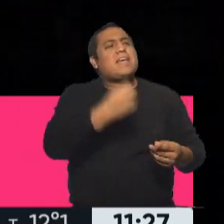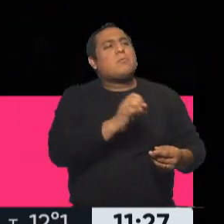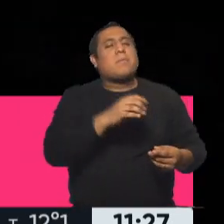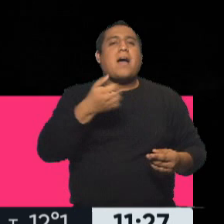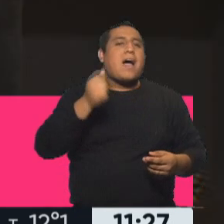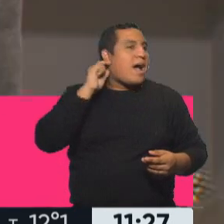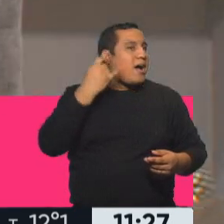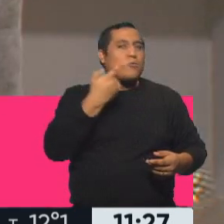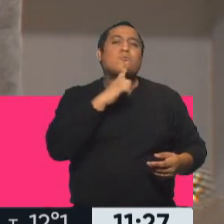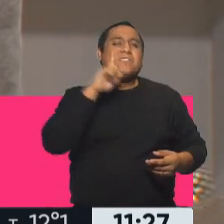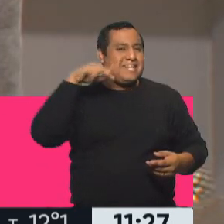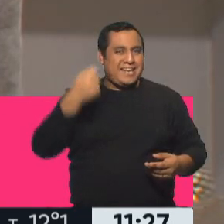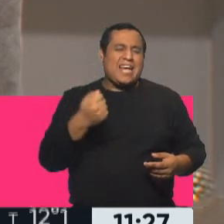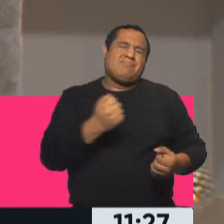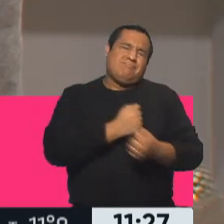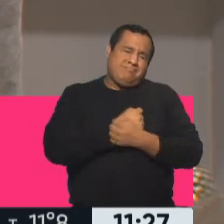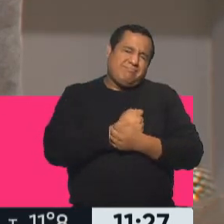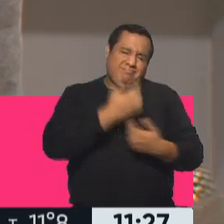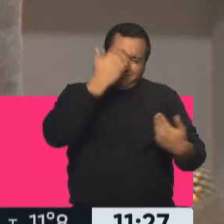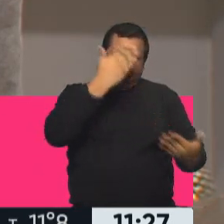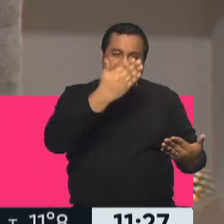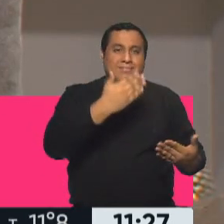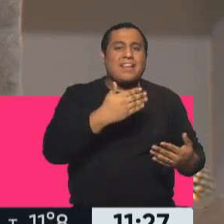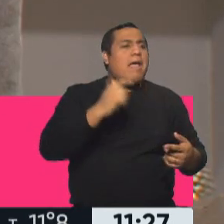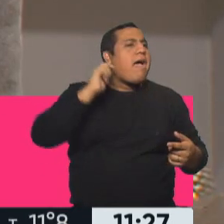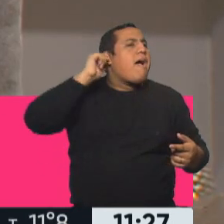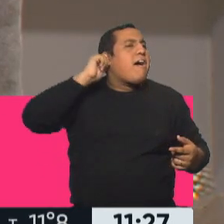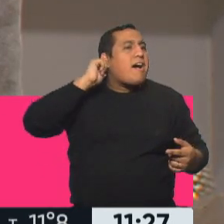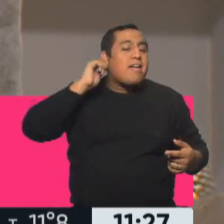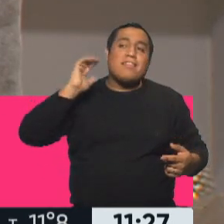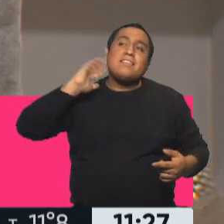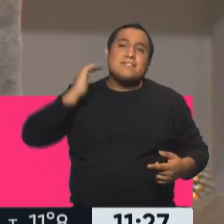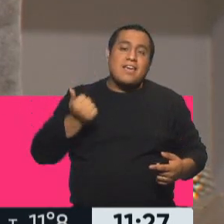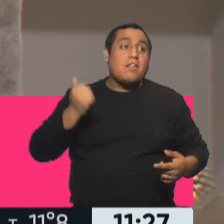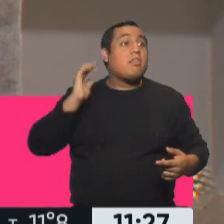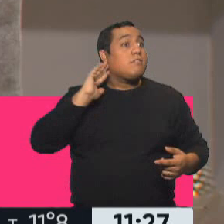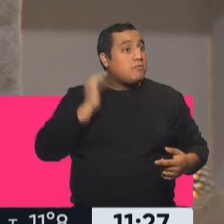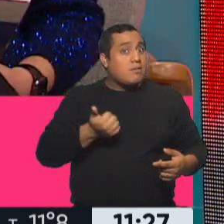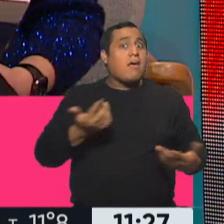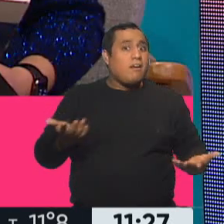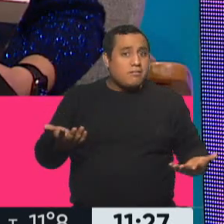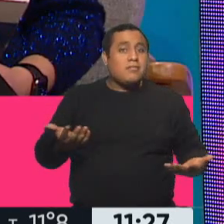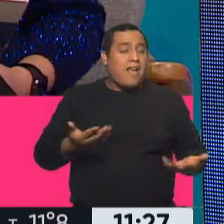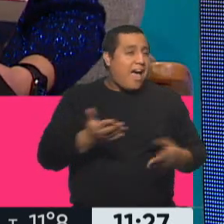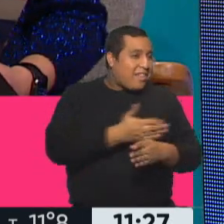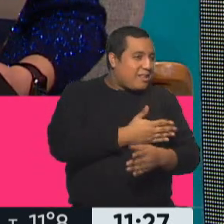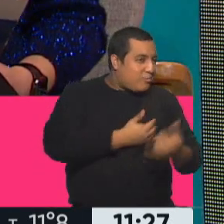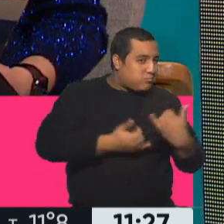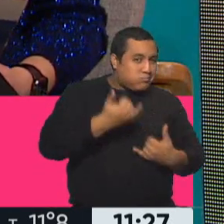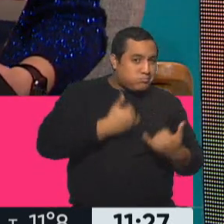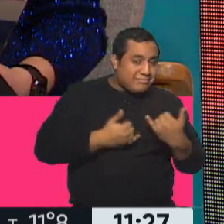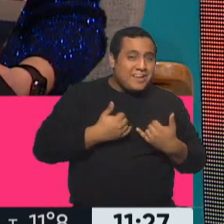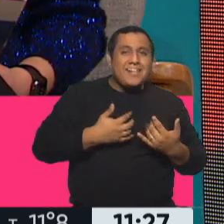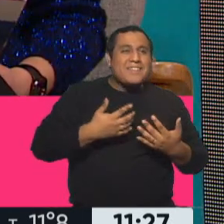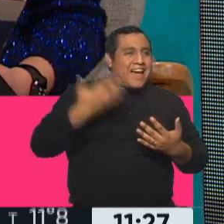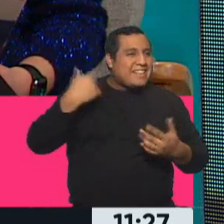Agustina. Agustina, le mandamos un gran cariño a Agustina. ¿Cuántos años 16. Tiene? 16. Claro, claro, que nos contabas en el claro antes que estaba que la fiesta de